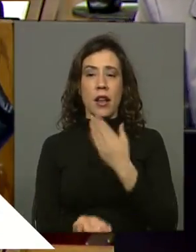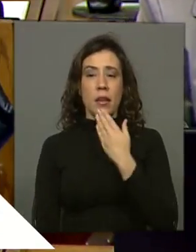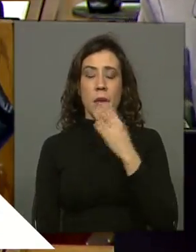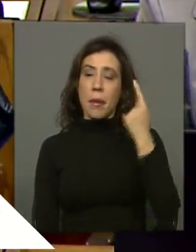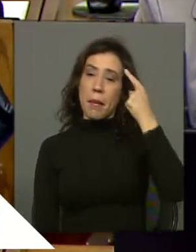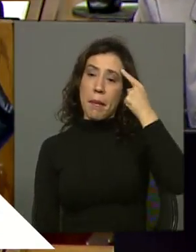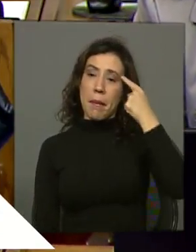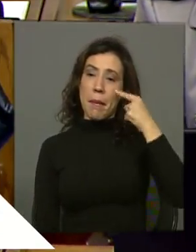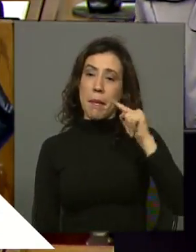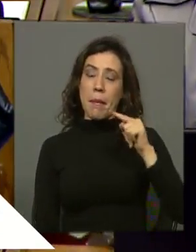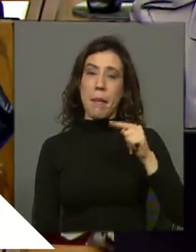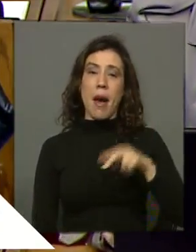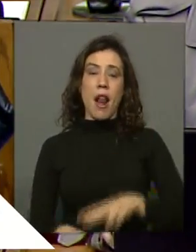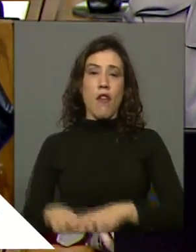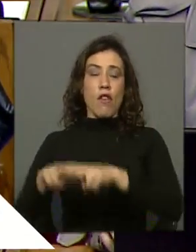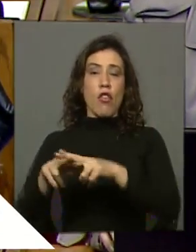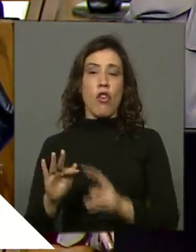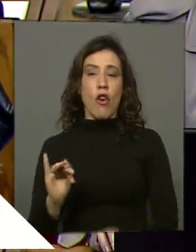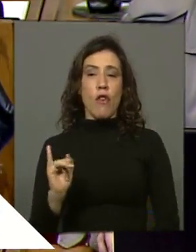las arcas fiscales